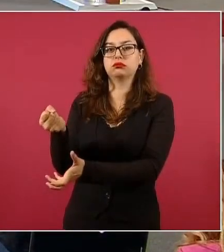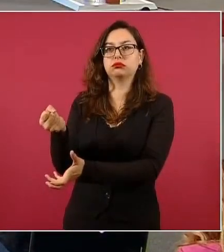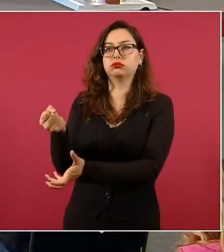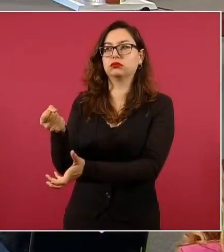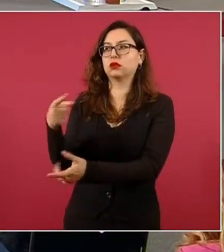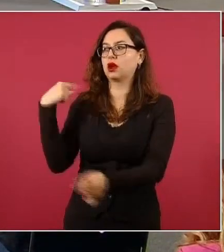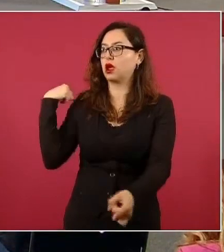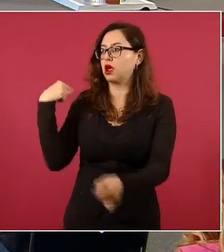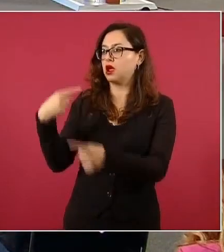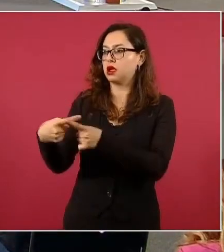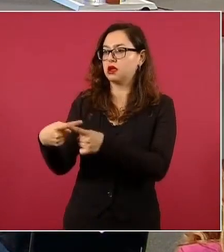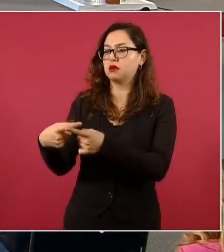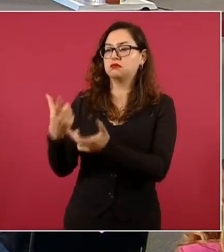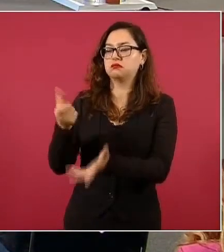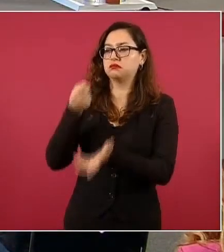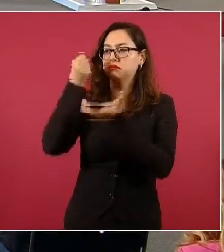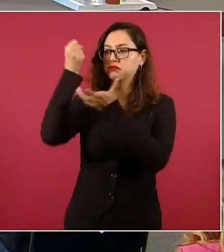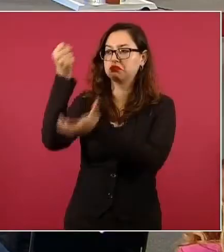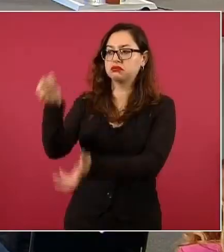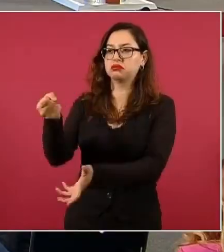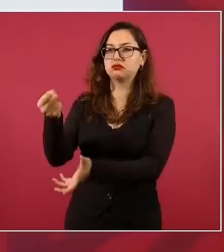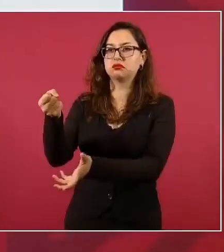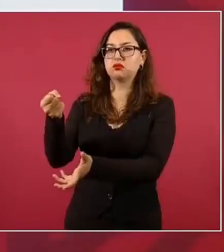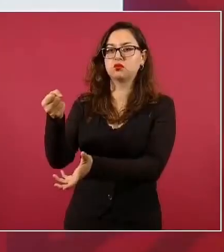en los 120 caminos